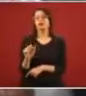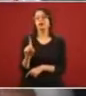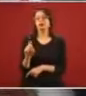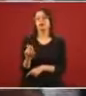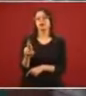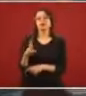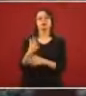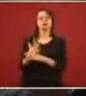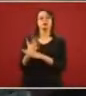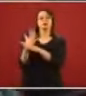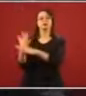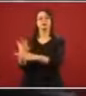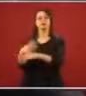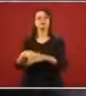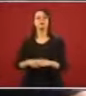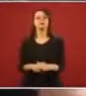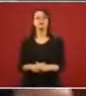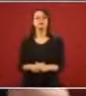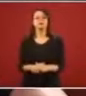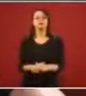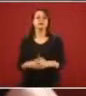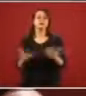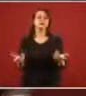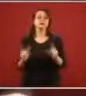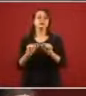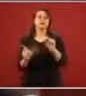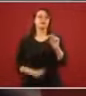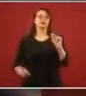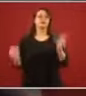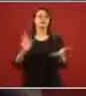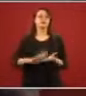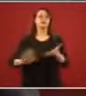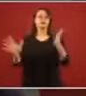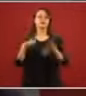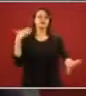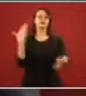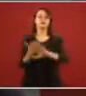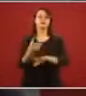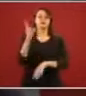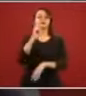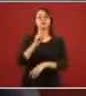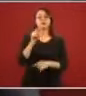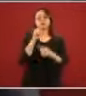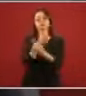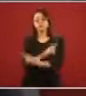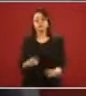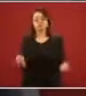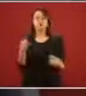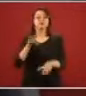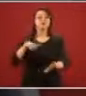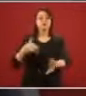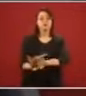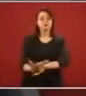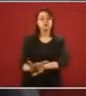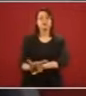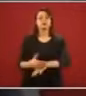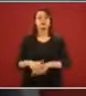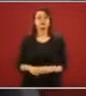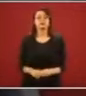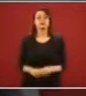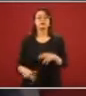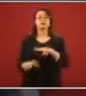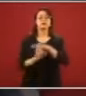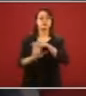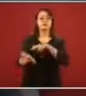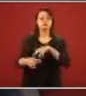habló en su homilía de la violencia que se está viviendo en México, de la violencia contra las mujeres, los niños, las niñas, los